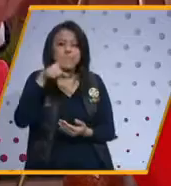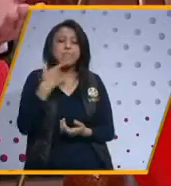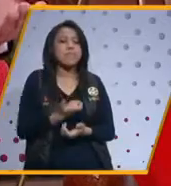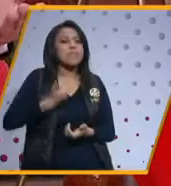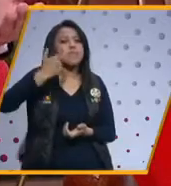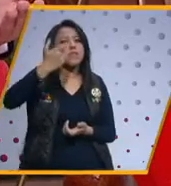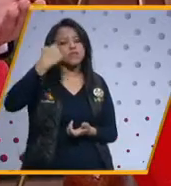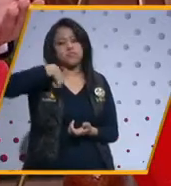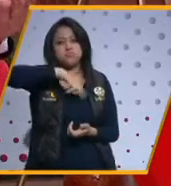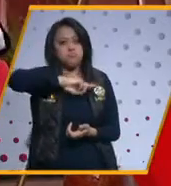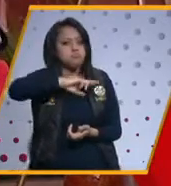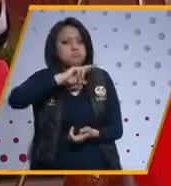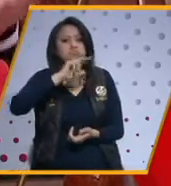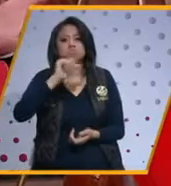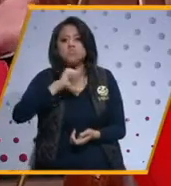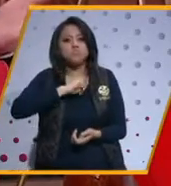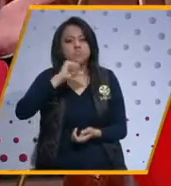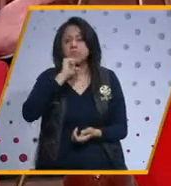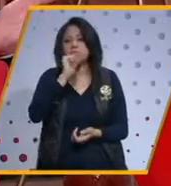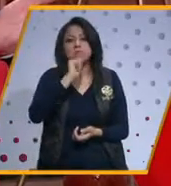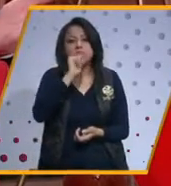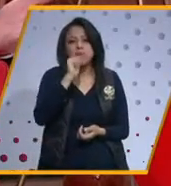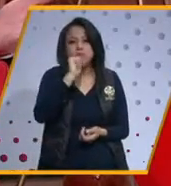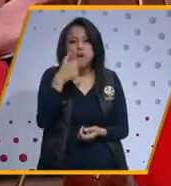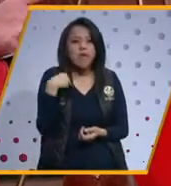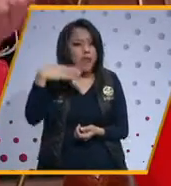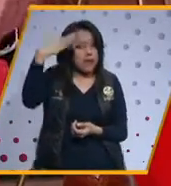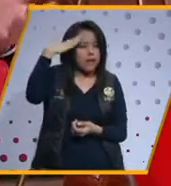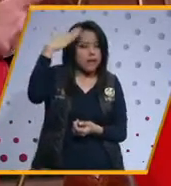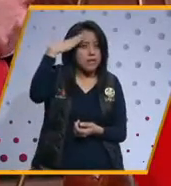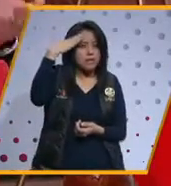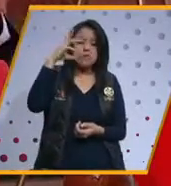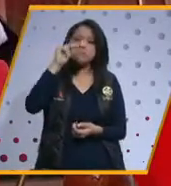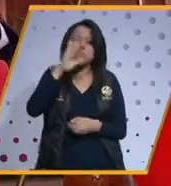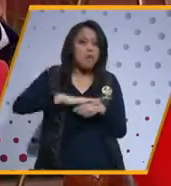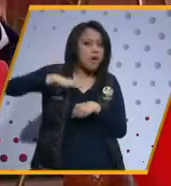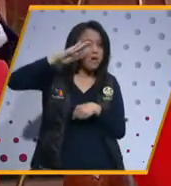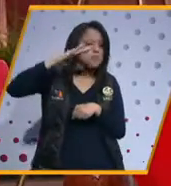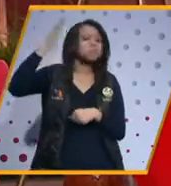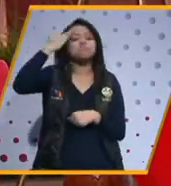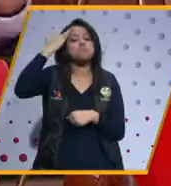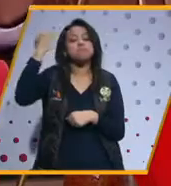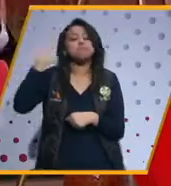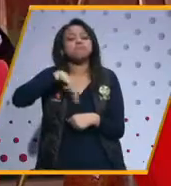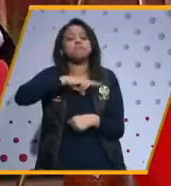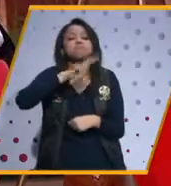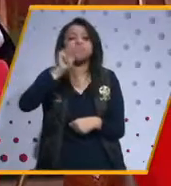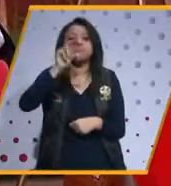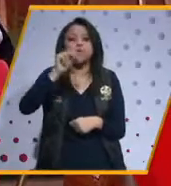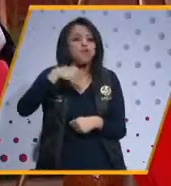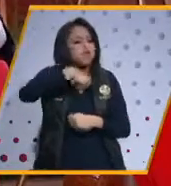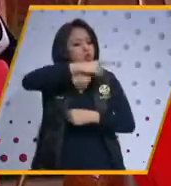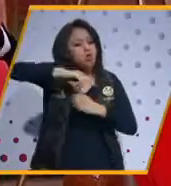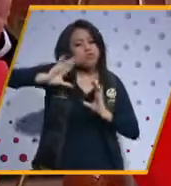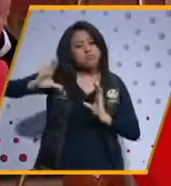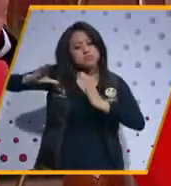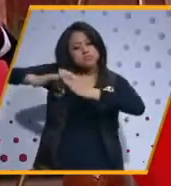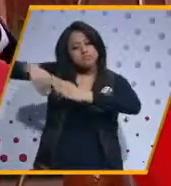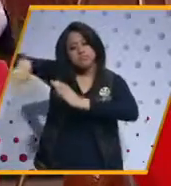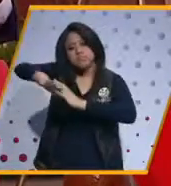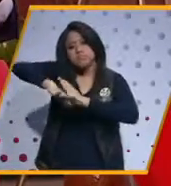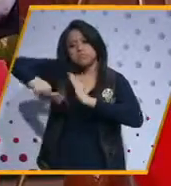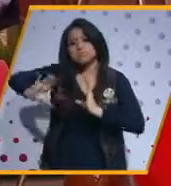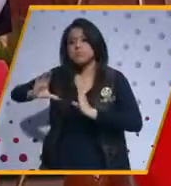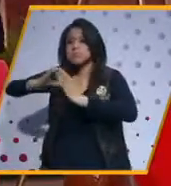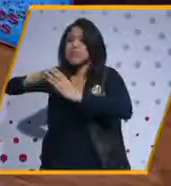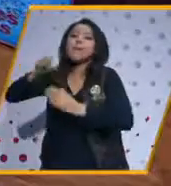socios. Nosotros no tenemos un socio capitalista, un socio mayoritario, sino es el dinero de toda la comunidad. Es por eso que somos